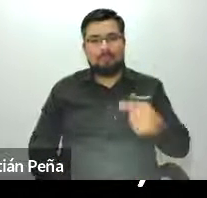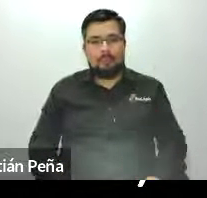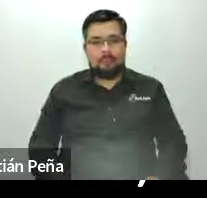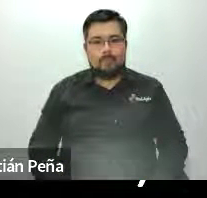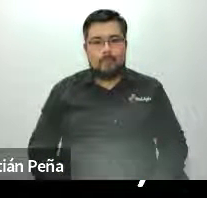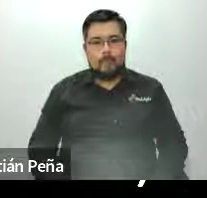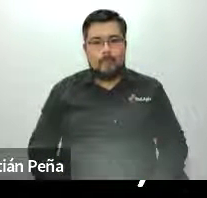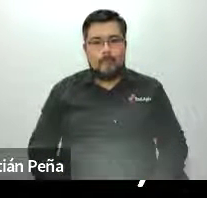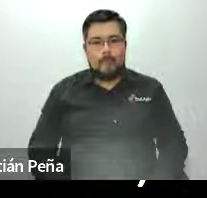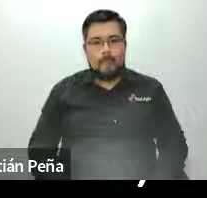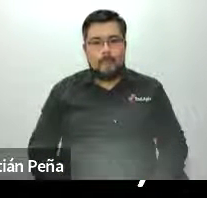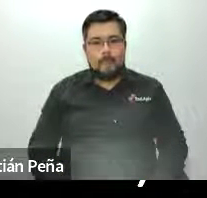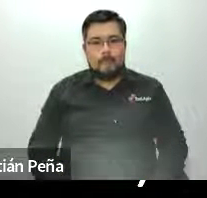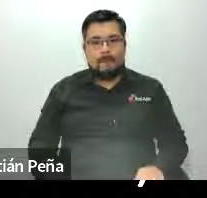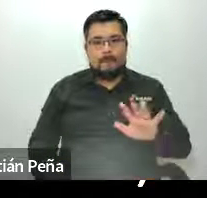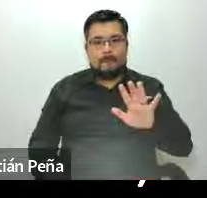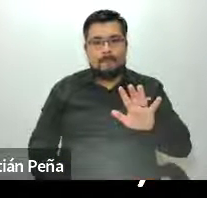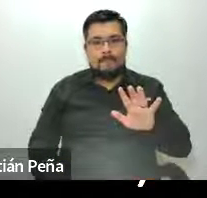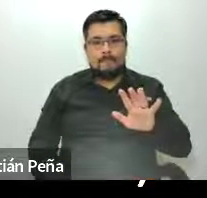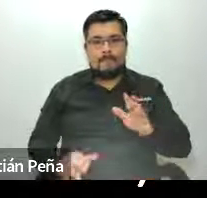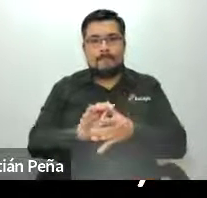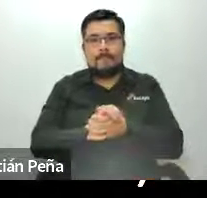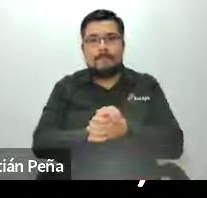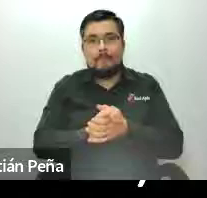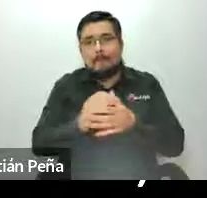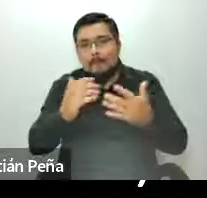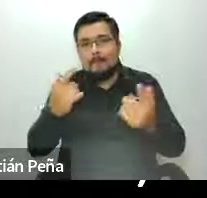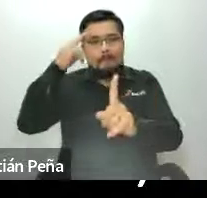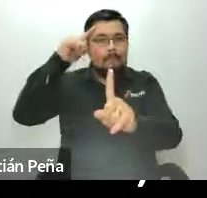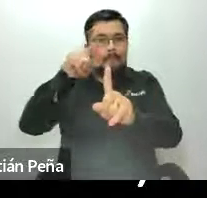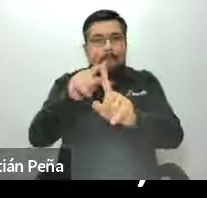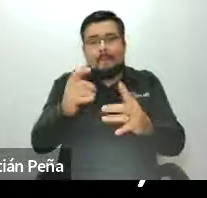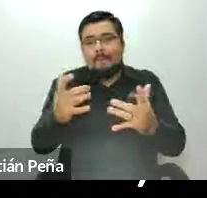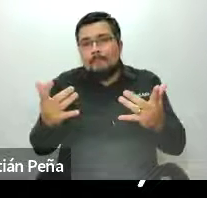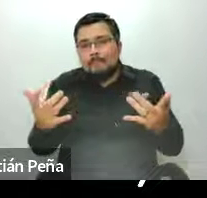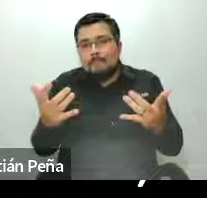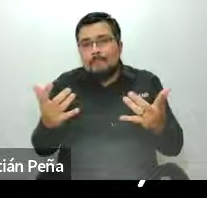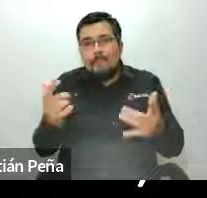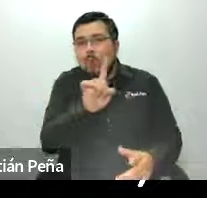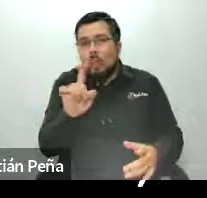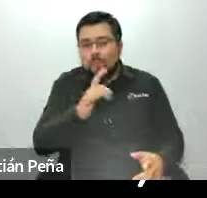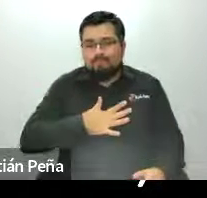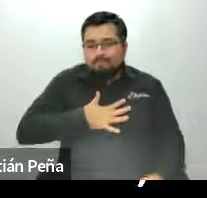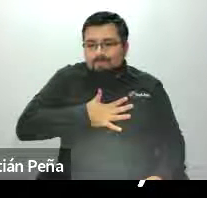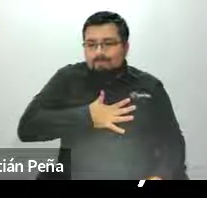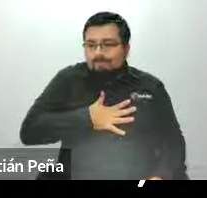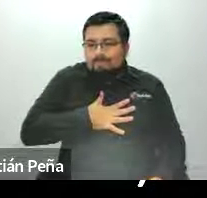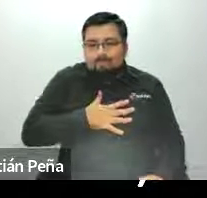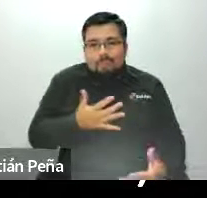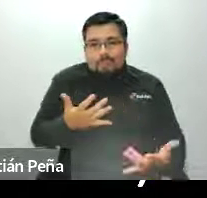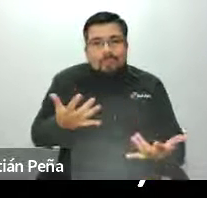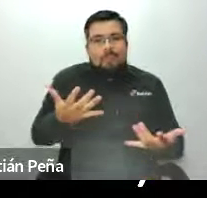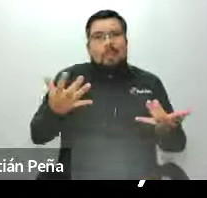que se requeriría, por ejemplo, y tampoco necesariamente tiene mayor sentido, ¿no? A no ser que uno logre conectarlo, ¿no?